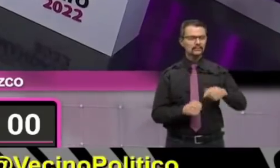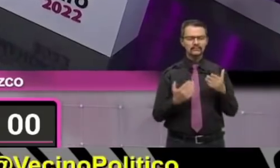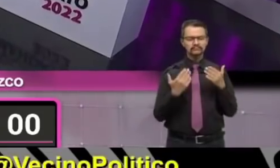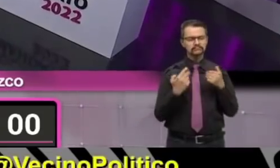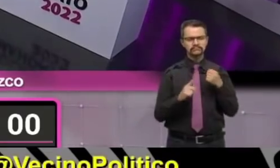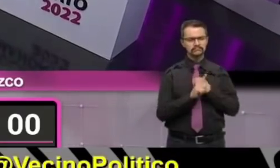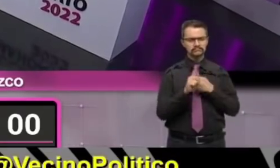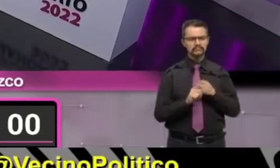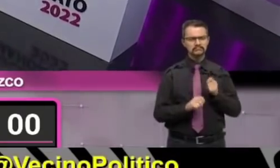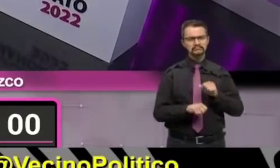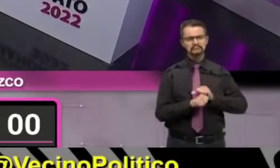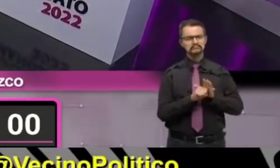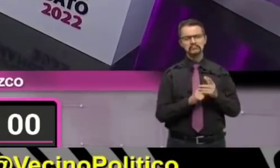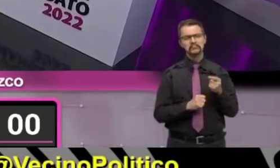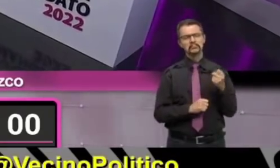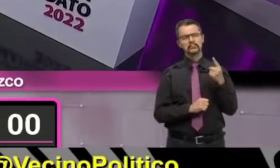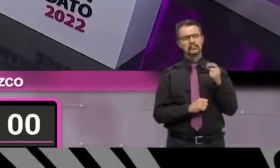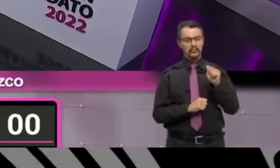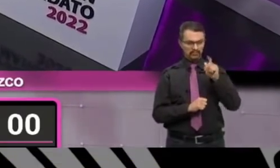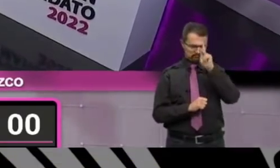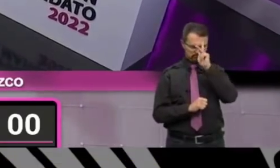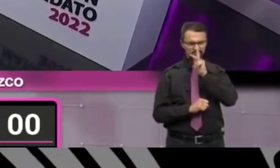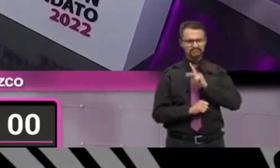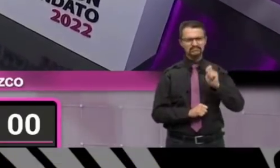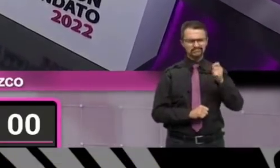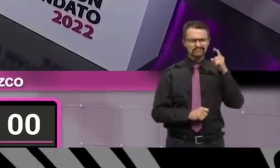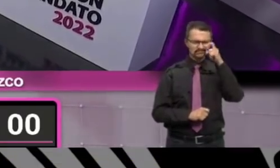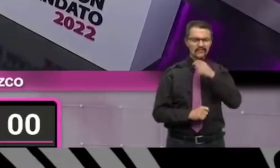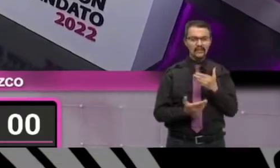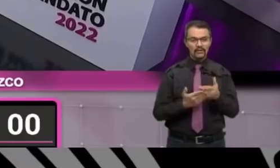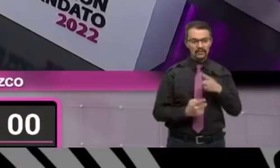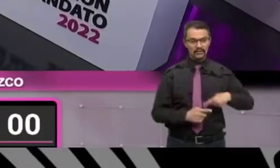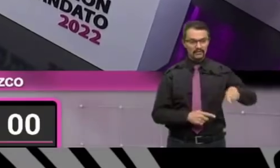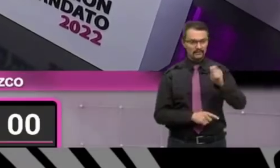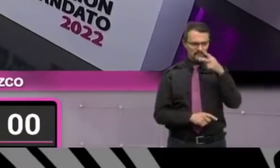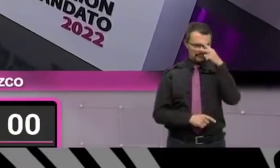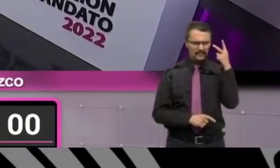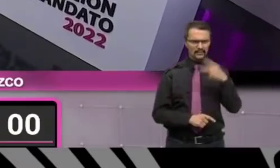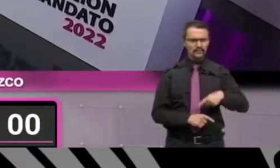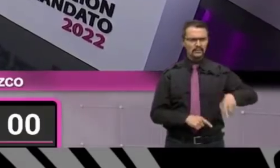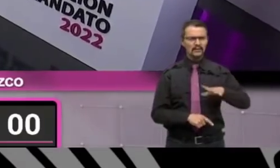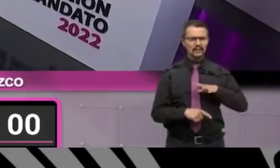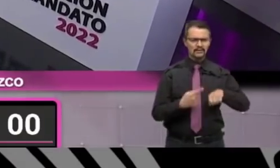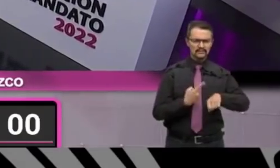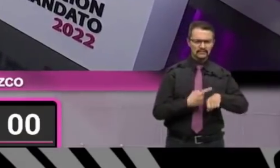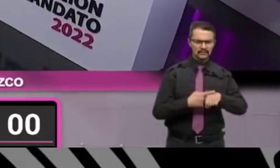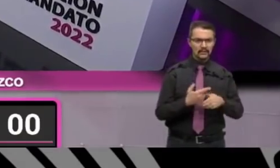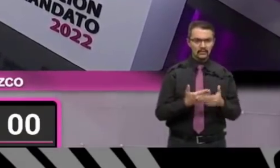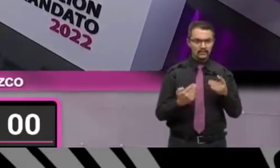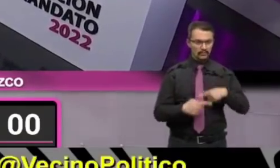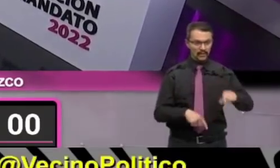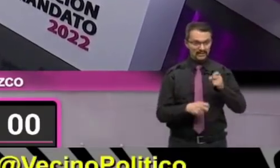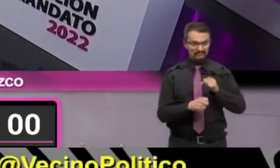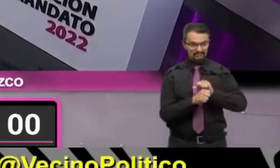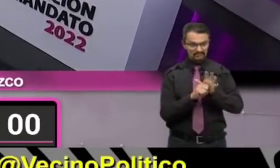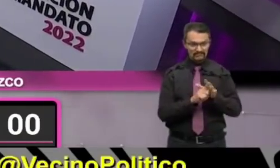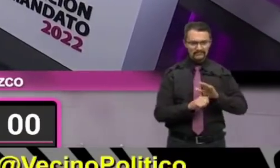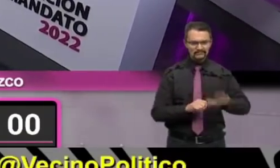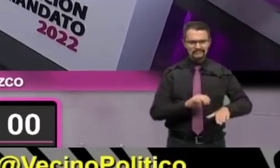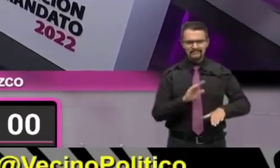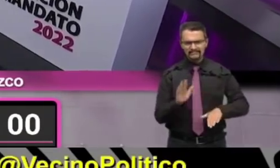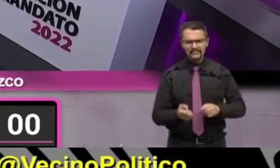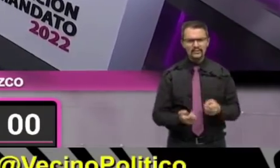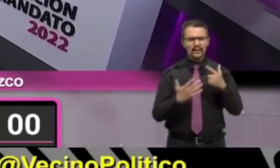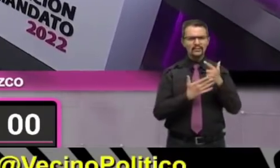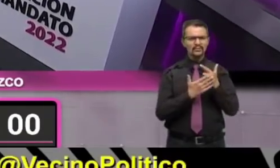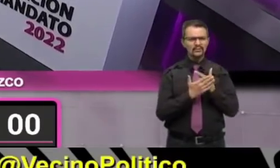ya México, la propia salud que teníamos las mexicanas y los mexicanos, pero también el manejo de esta administración, las cifras de los casos, las muertes, las vacunas,